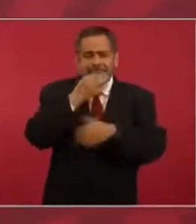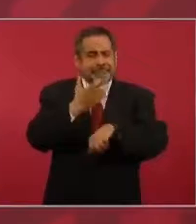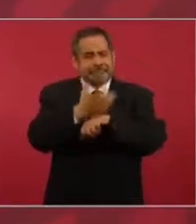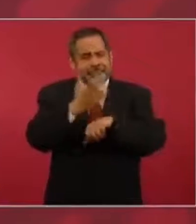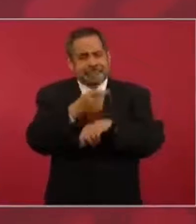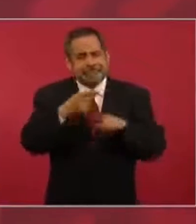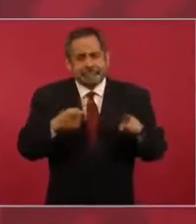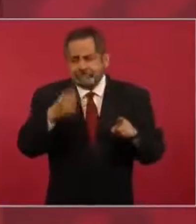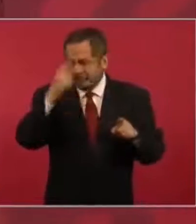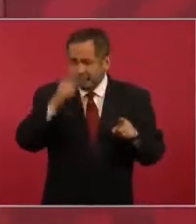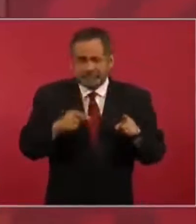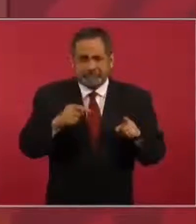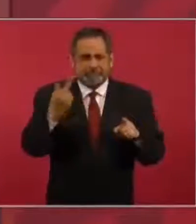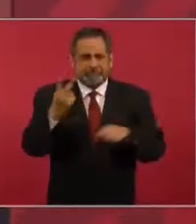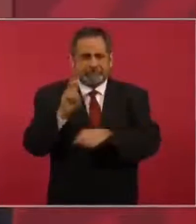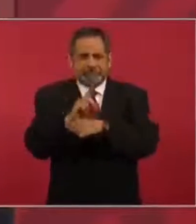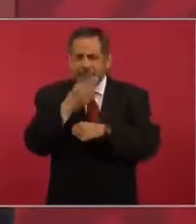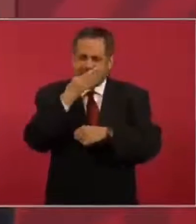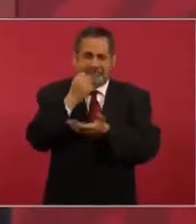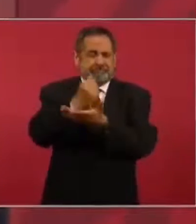estadounidense, creo que en 2 días,